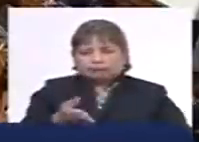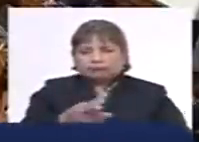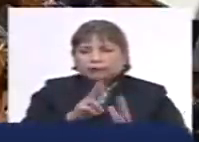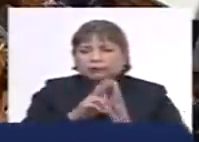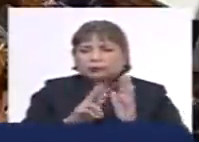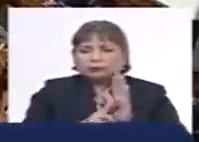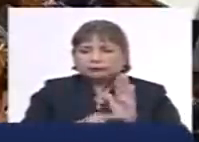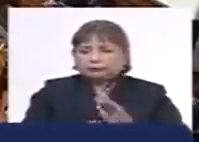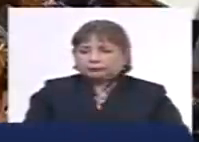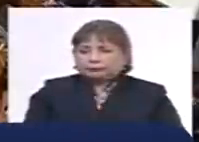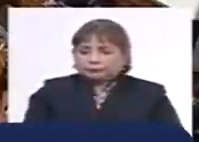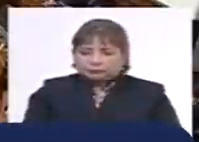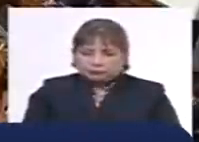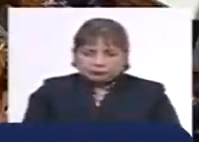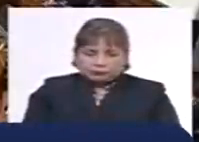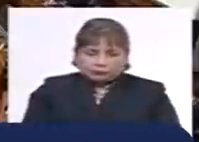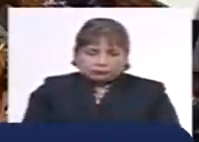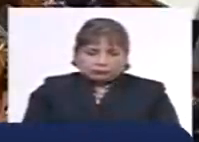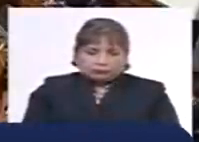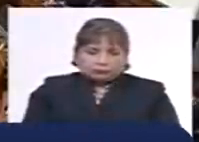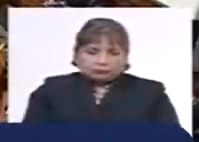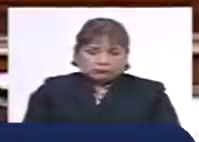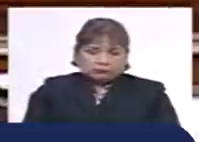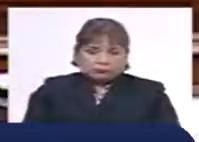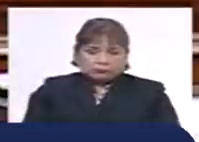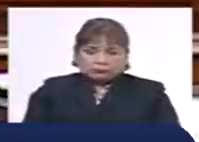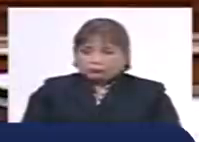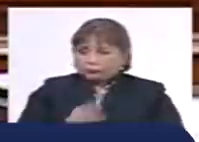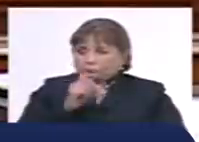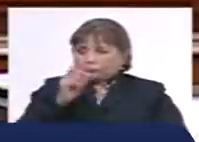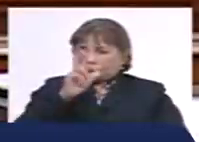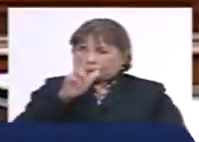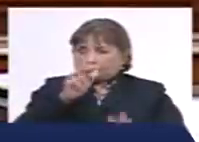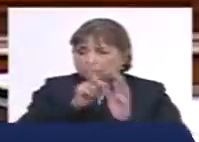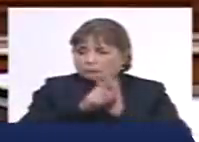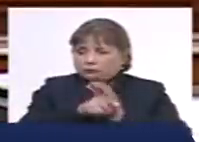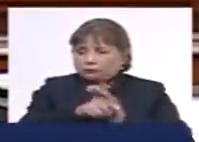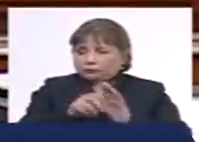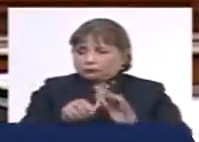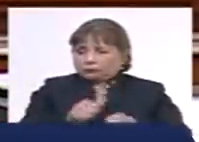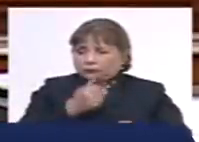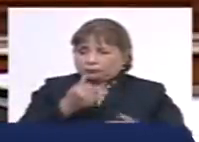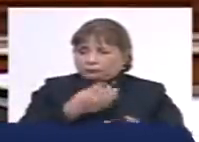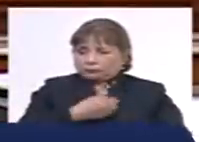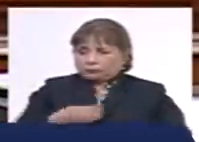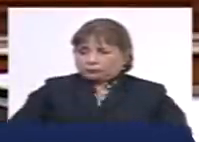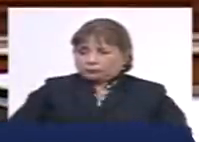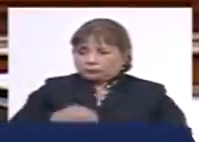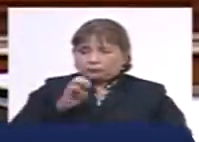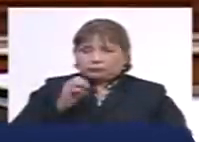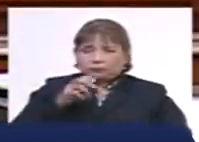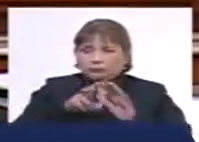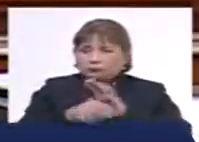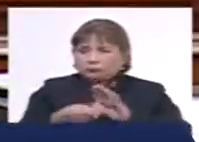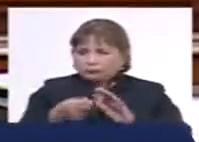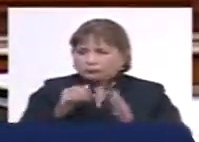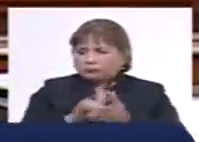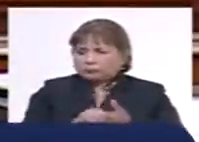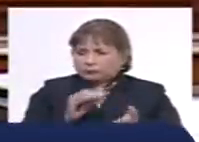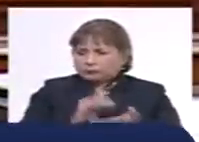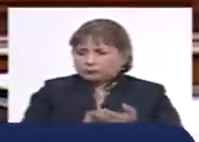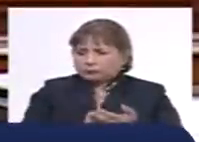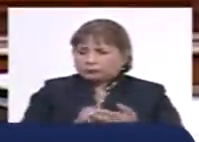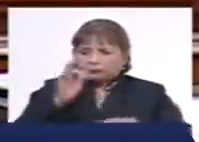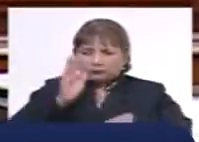reglamento. Señor Premier, tiene solamente 3 minutos para culminar porque tenemos al ministro de Energía esperando y nuevamente